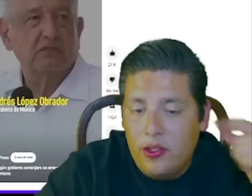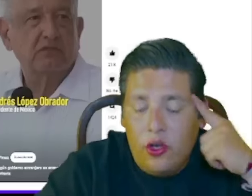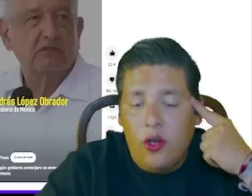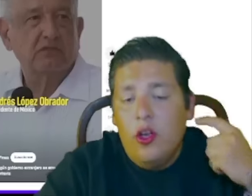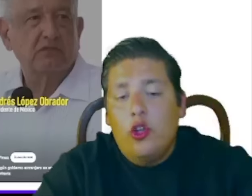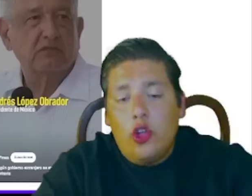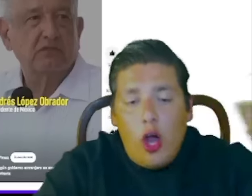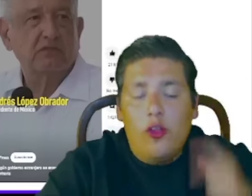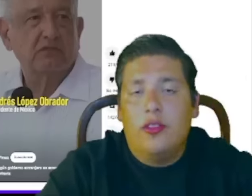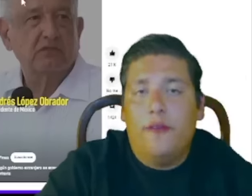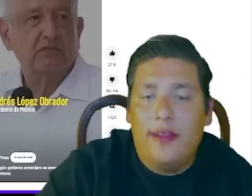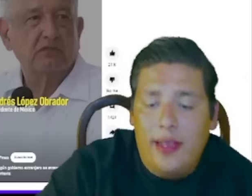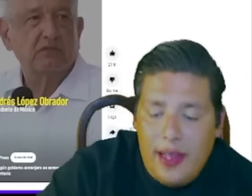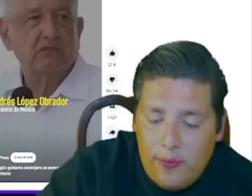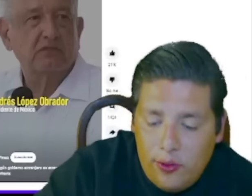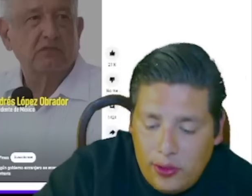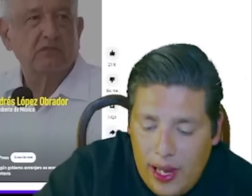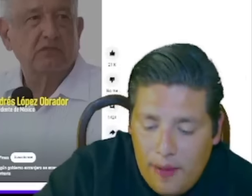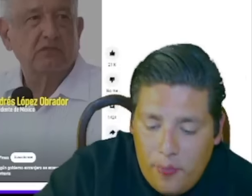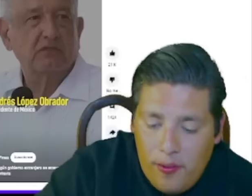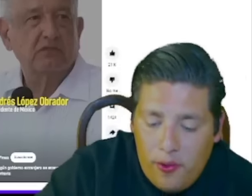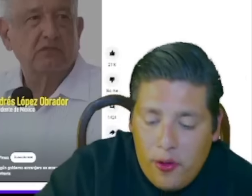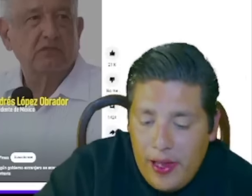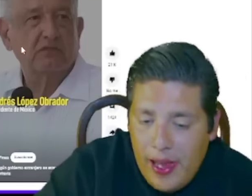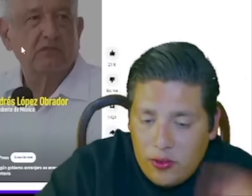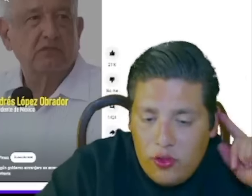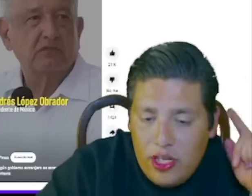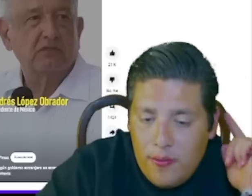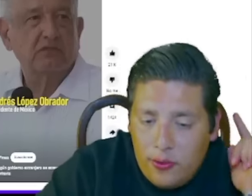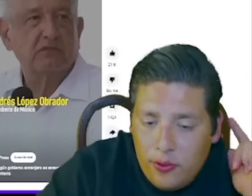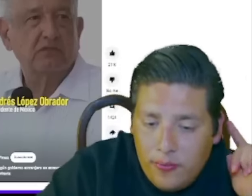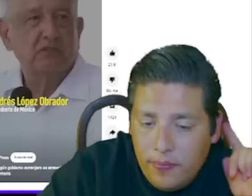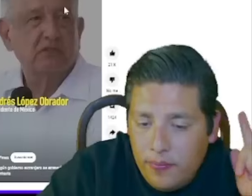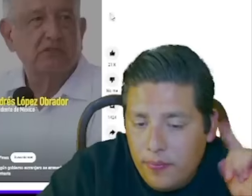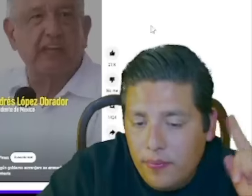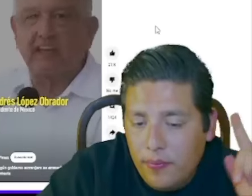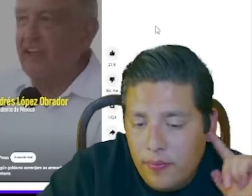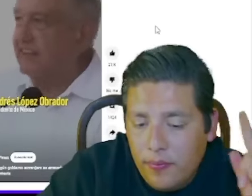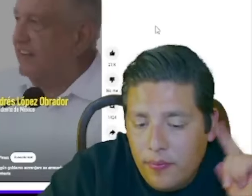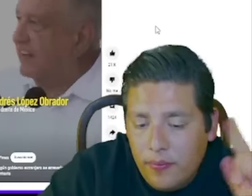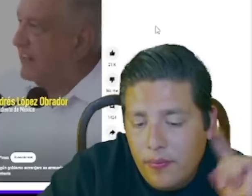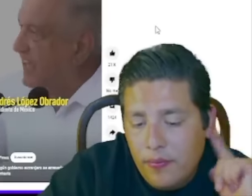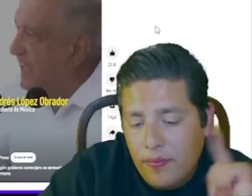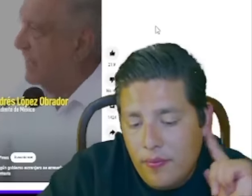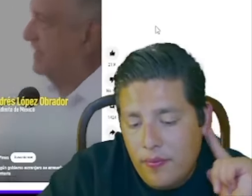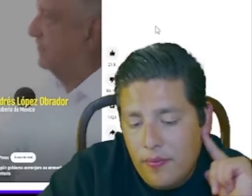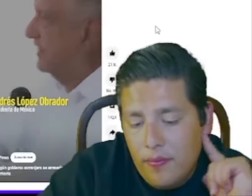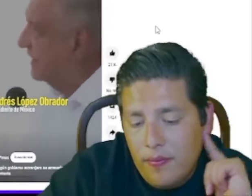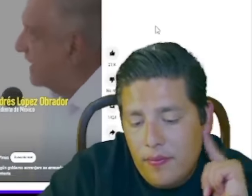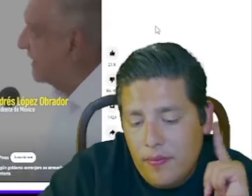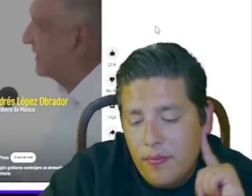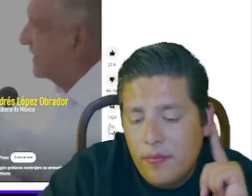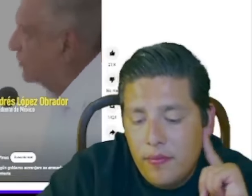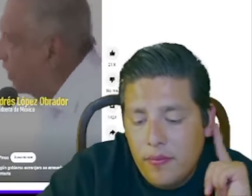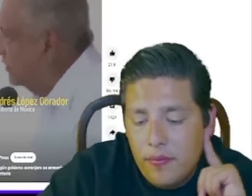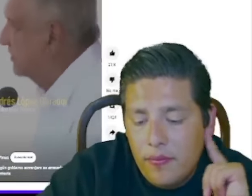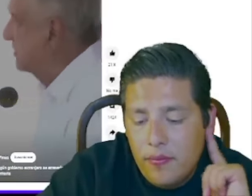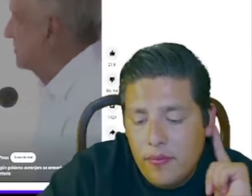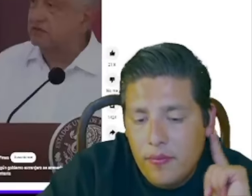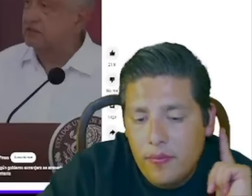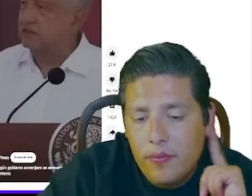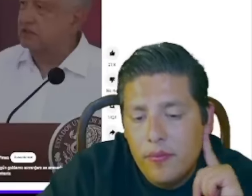intervención todos defenderemos al pueblo. Escuchemos. De que se requiera defender el